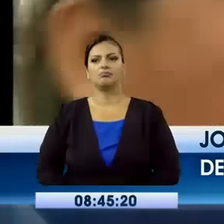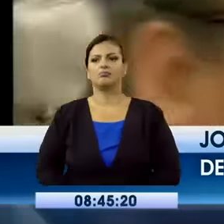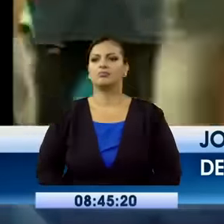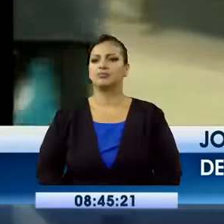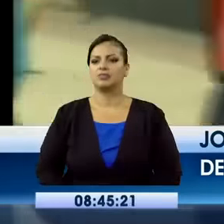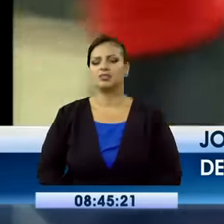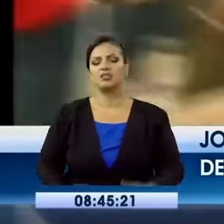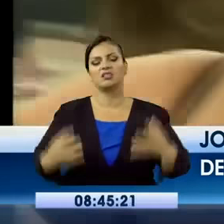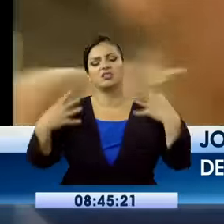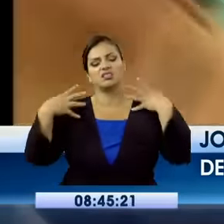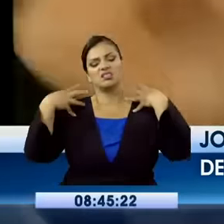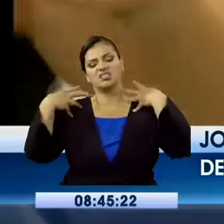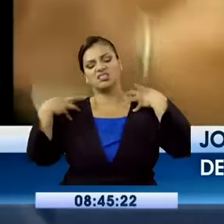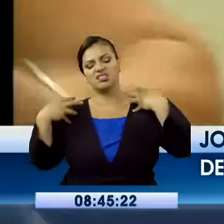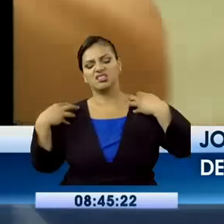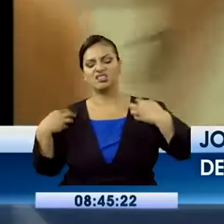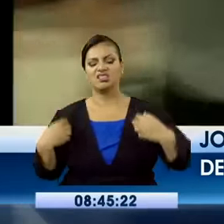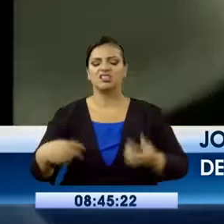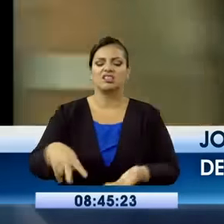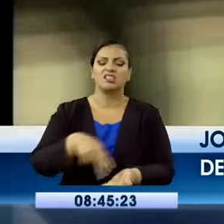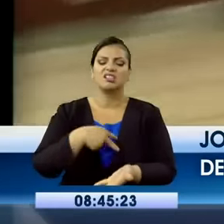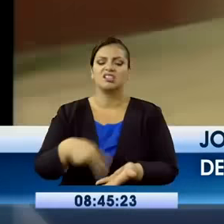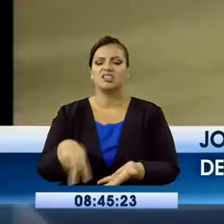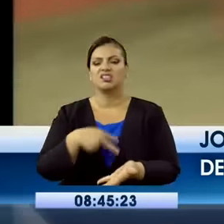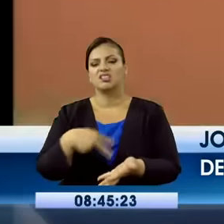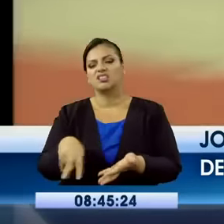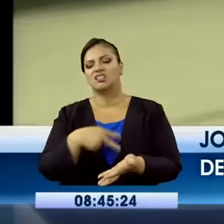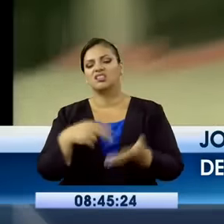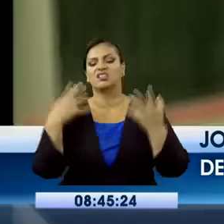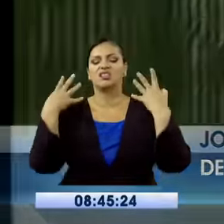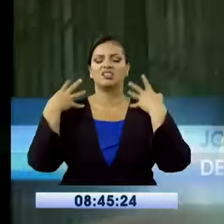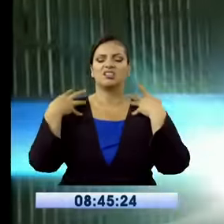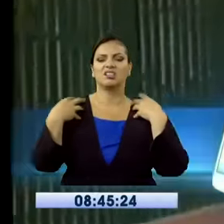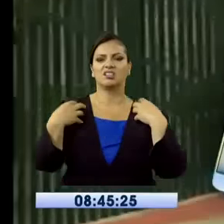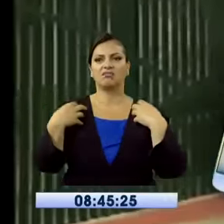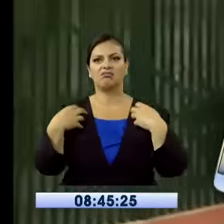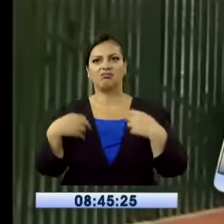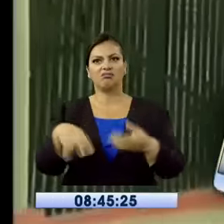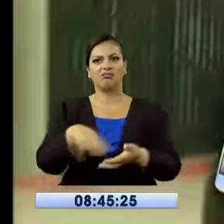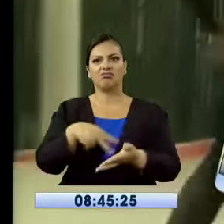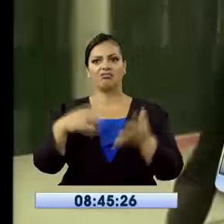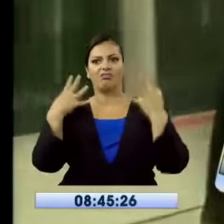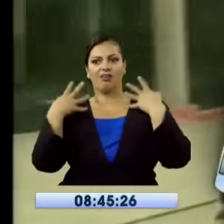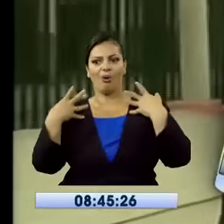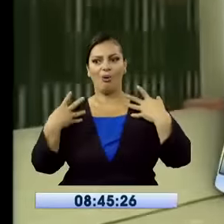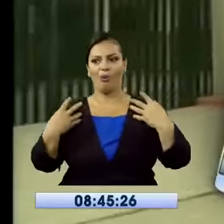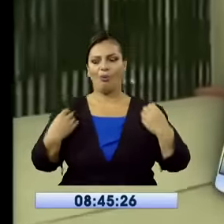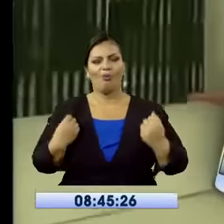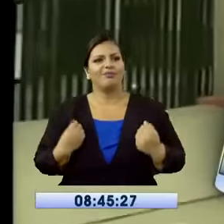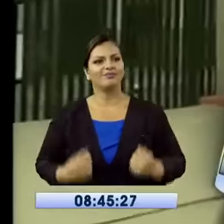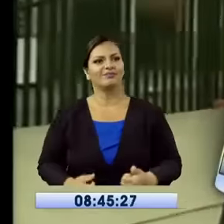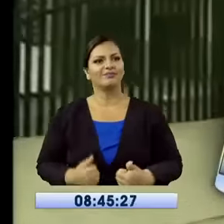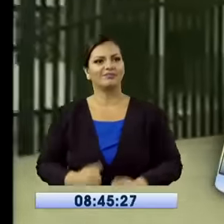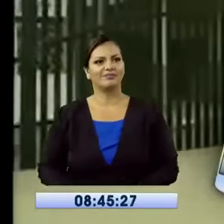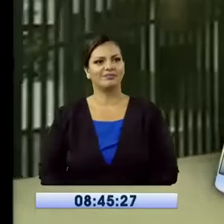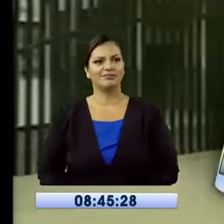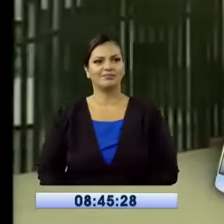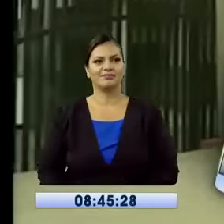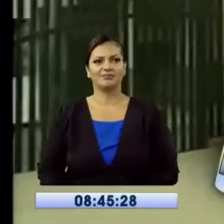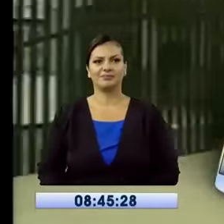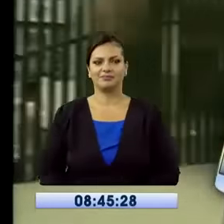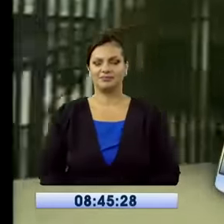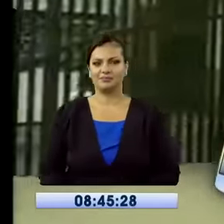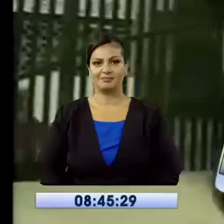estresarse. Claro, aquí salimos, venimos, dejamos a nuestro hijo en la escuela y venimos acá a hacer terapia. ¿Lista para la temporada playera?